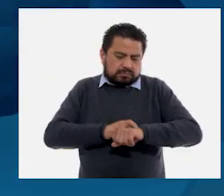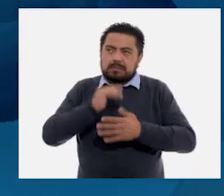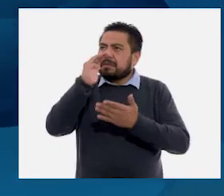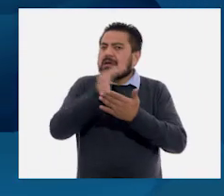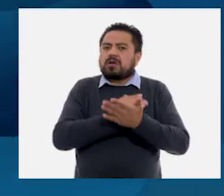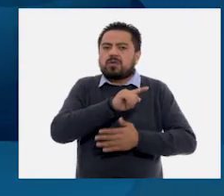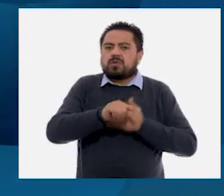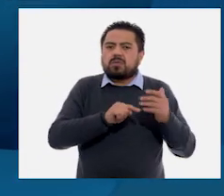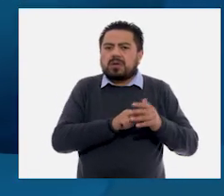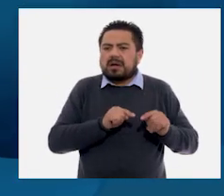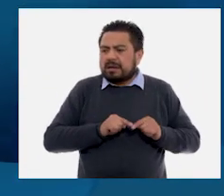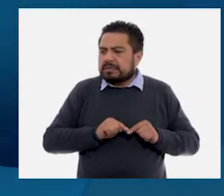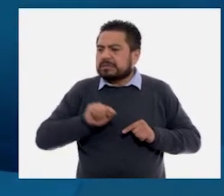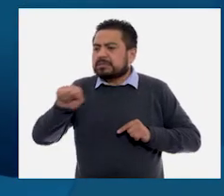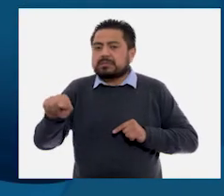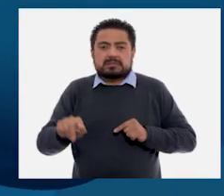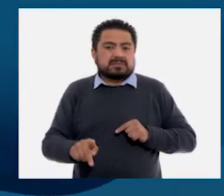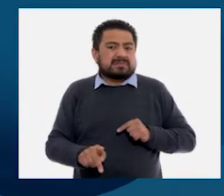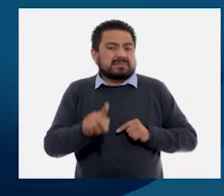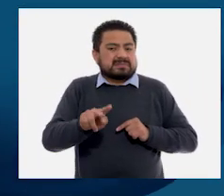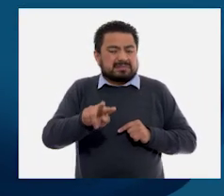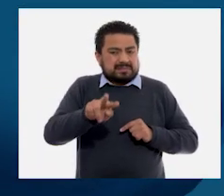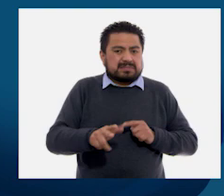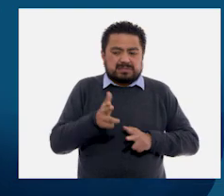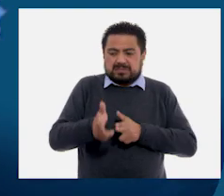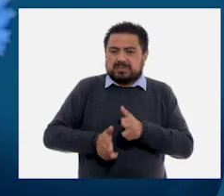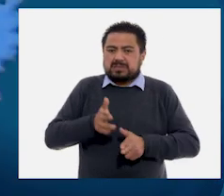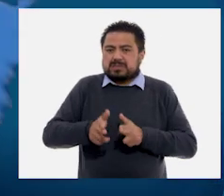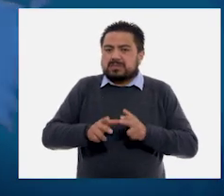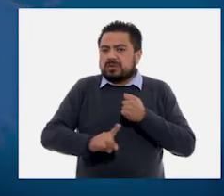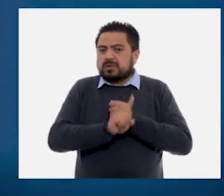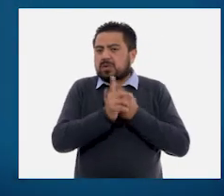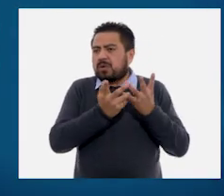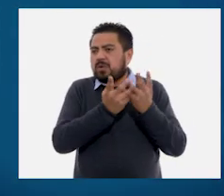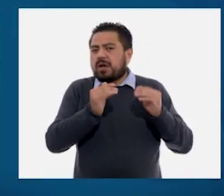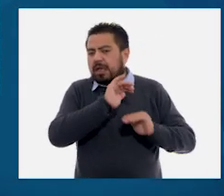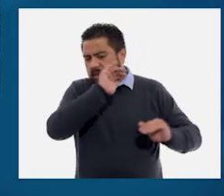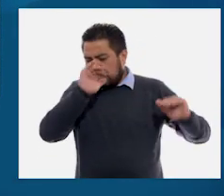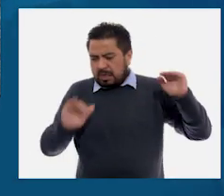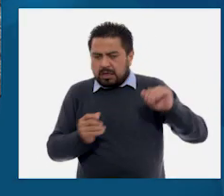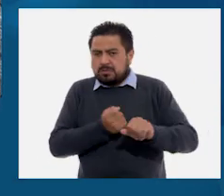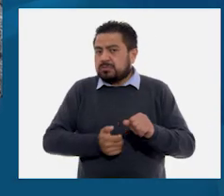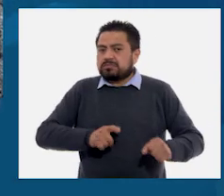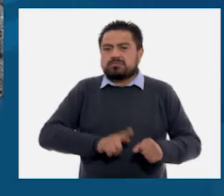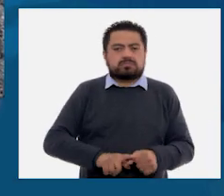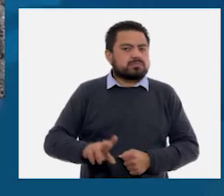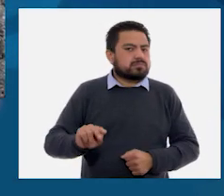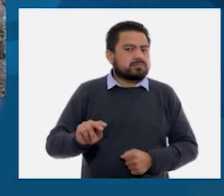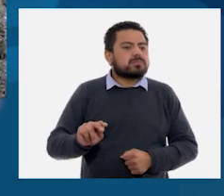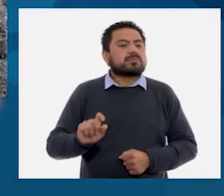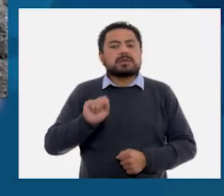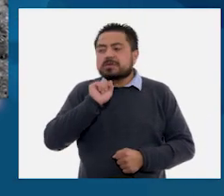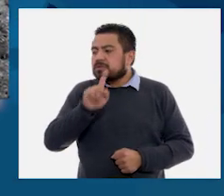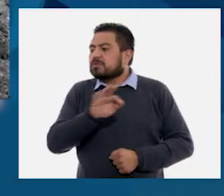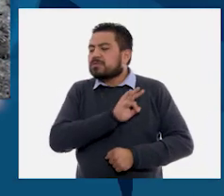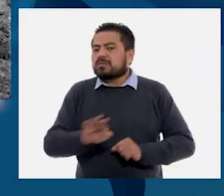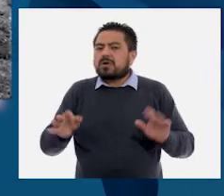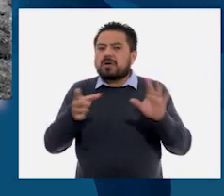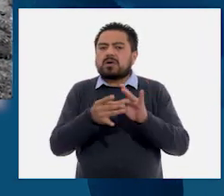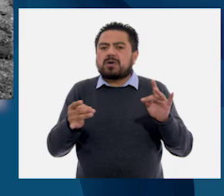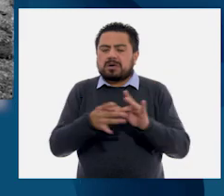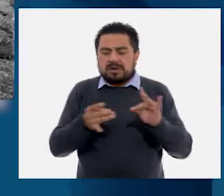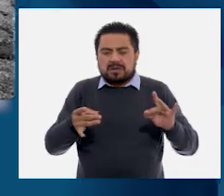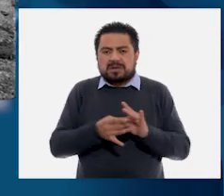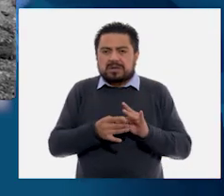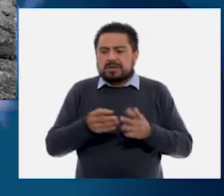las distancias, pero la verdad es que el ferrocarril no resolvió la desigualdad social e incluso podríamos decir que en cierto